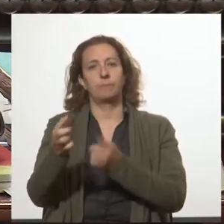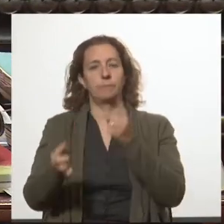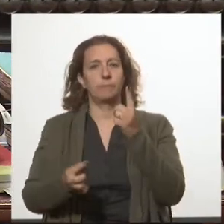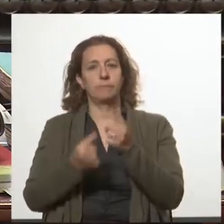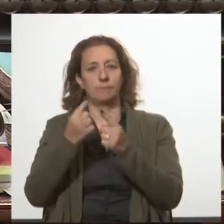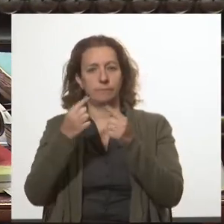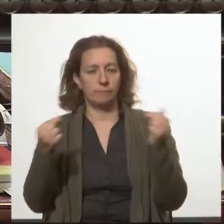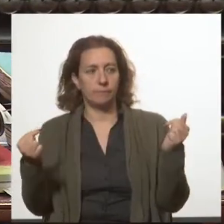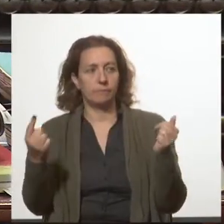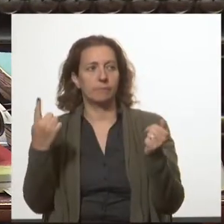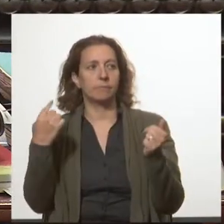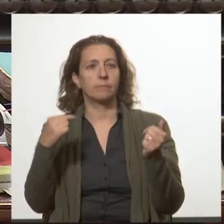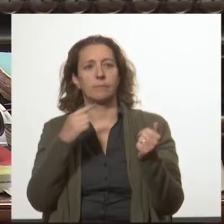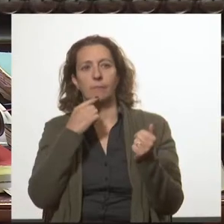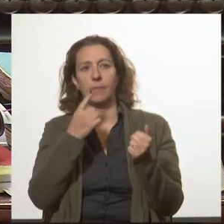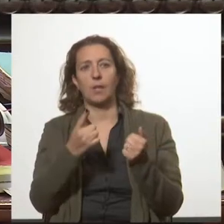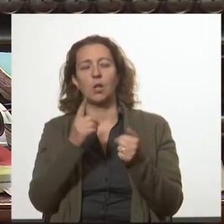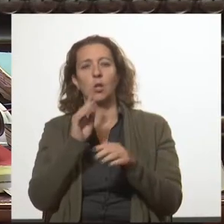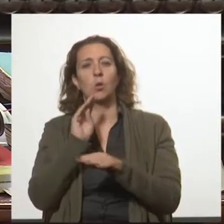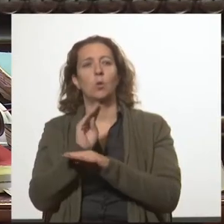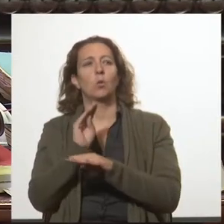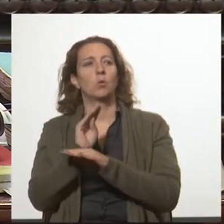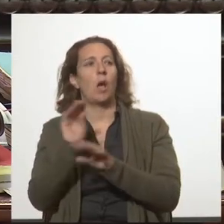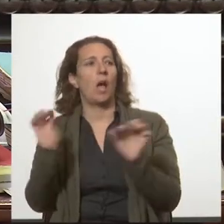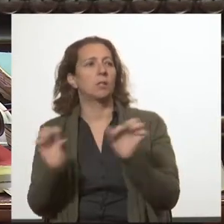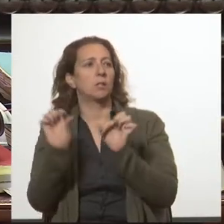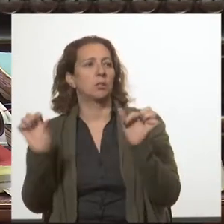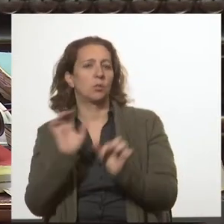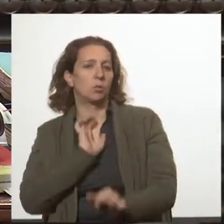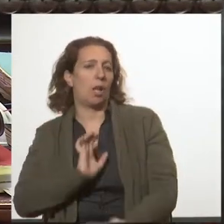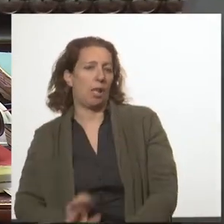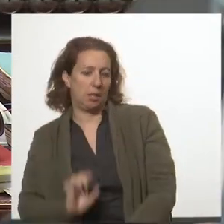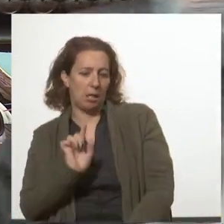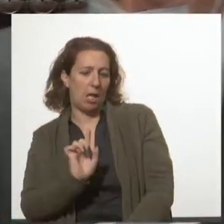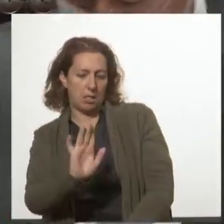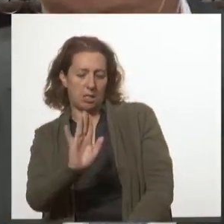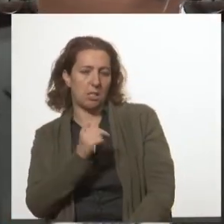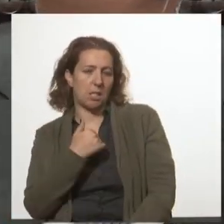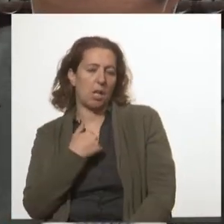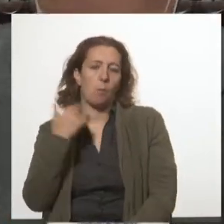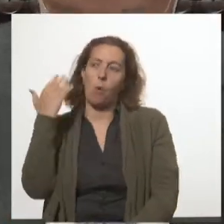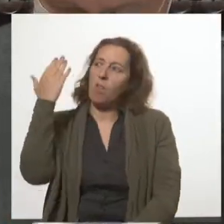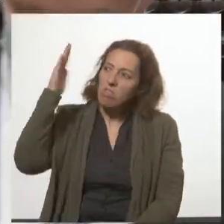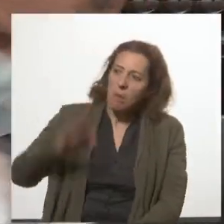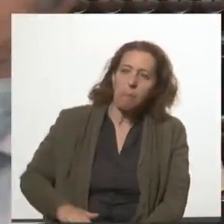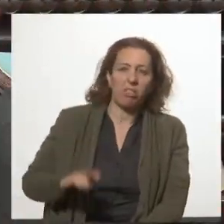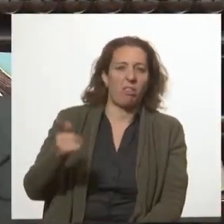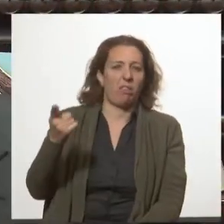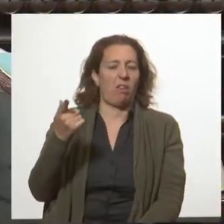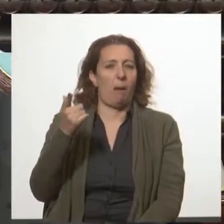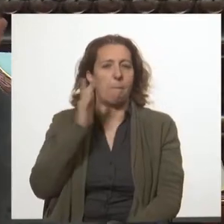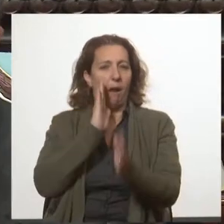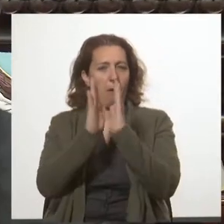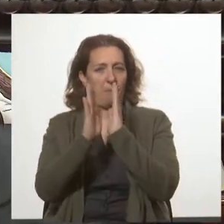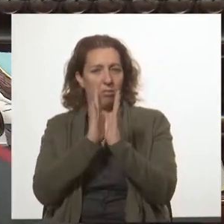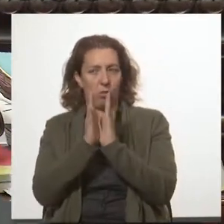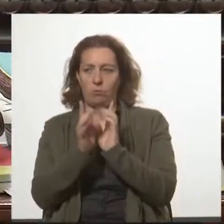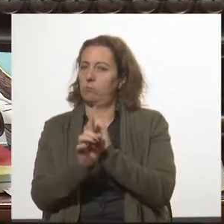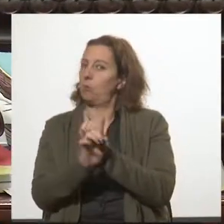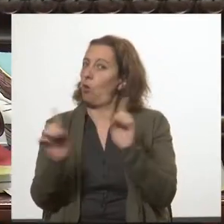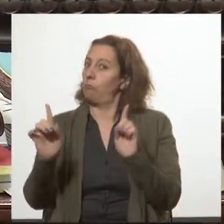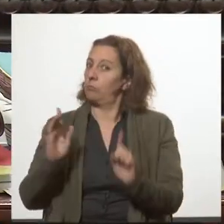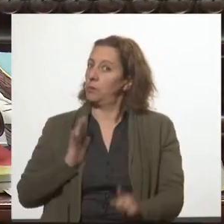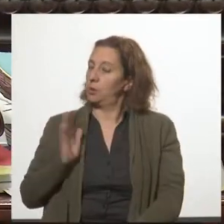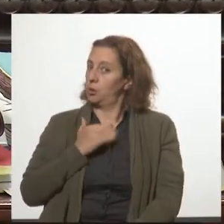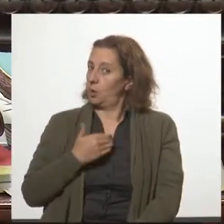de que es un curso de acción de estas características desprestigio al parlamento no señora presidenta lo que